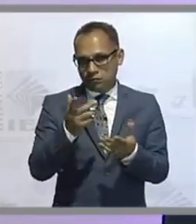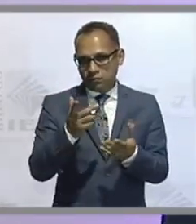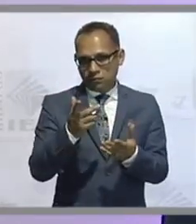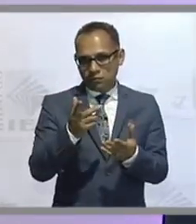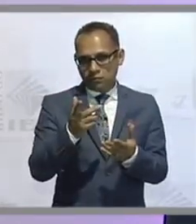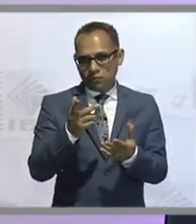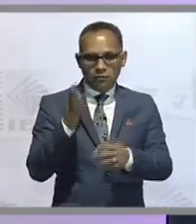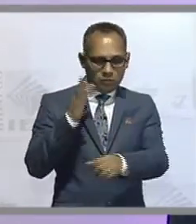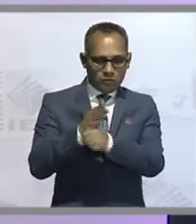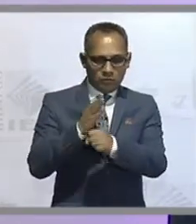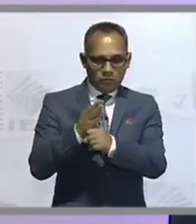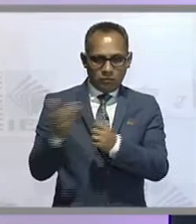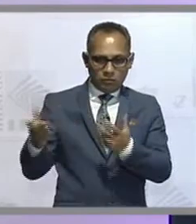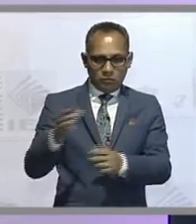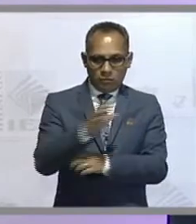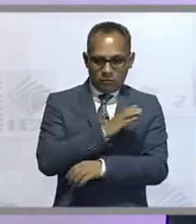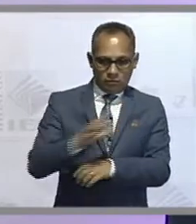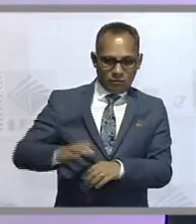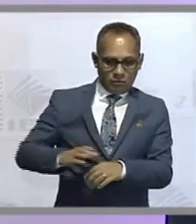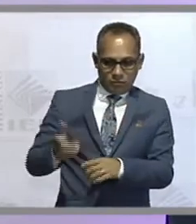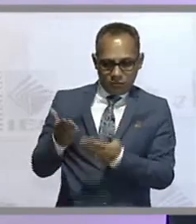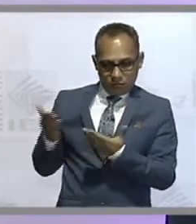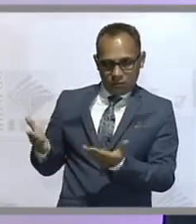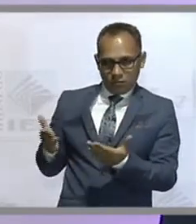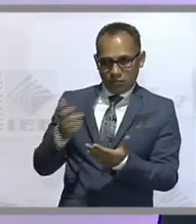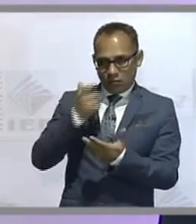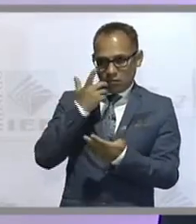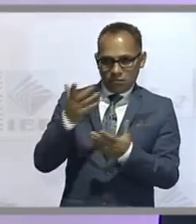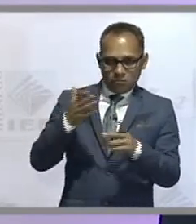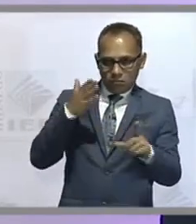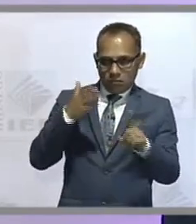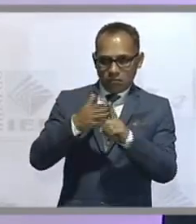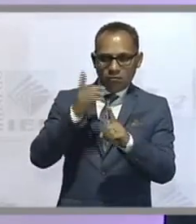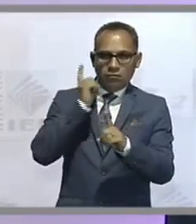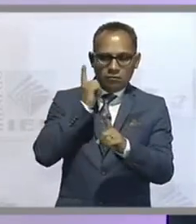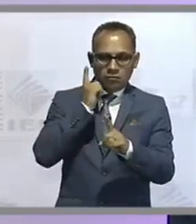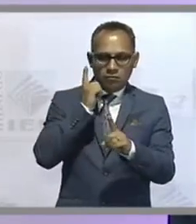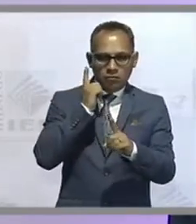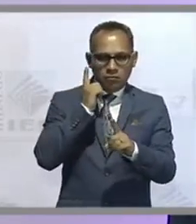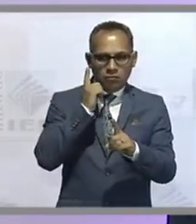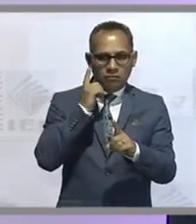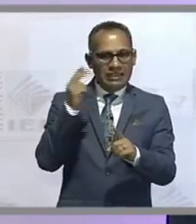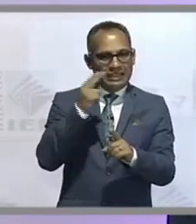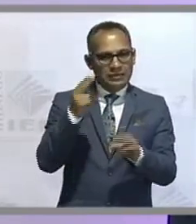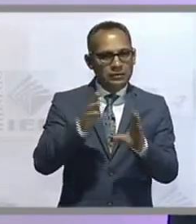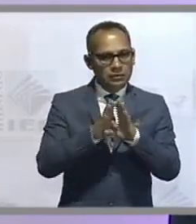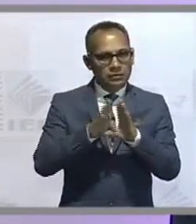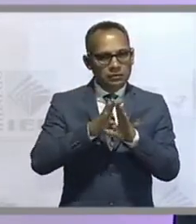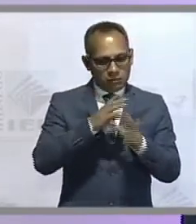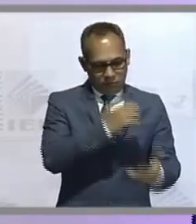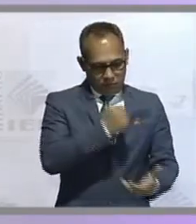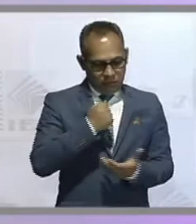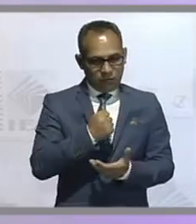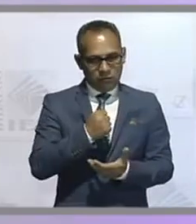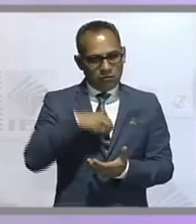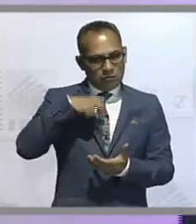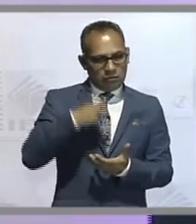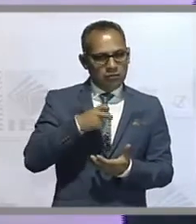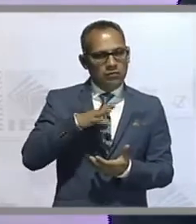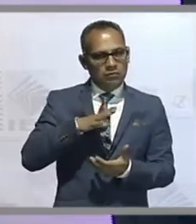ahora estamos conteniendo destinamos un porcentaje del salario